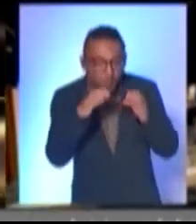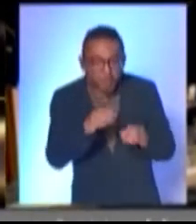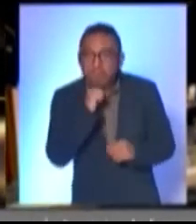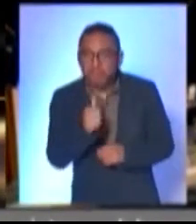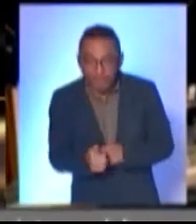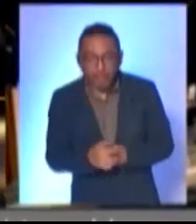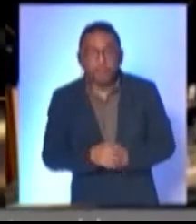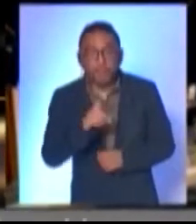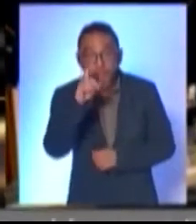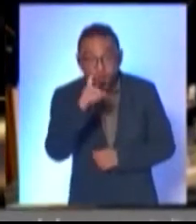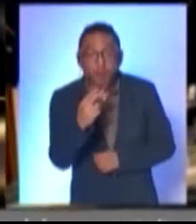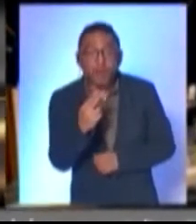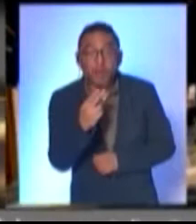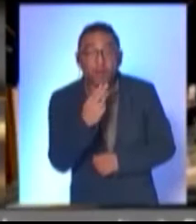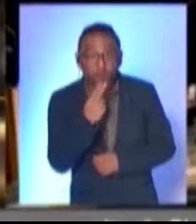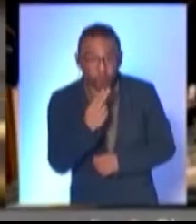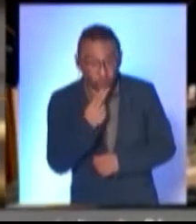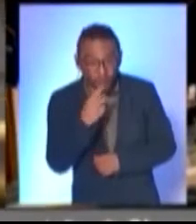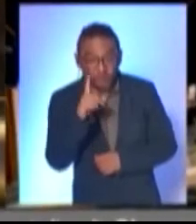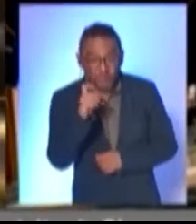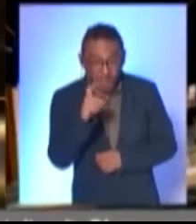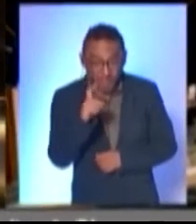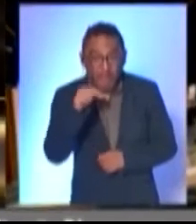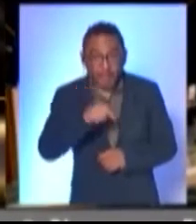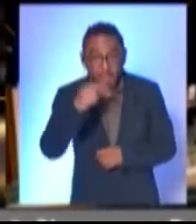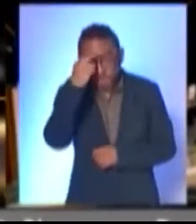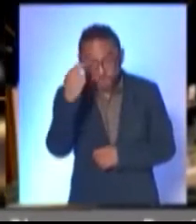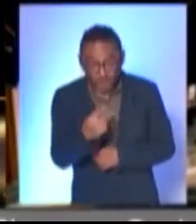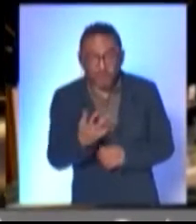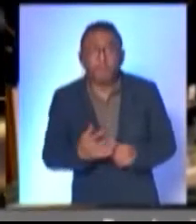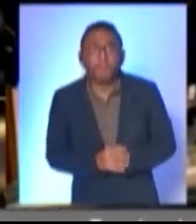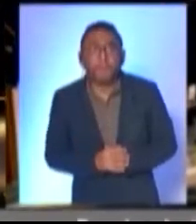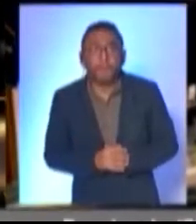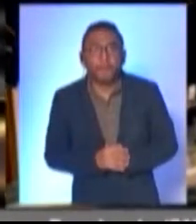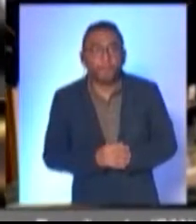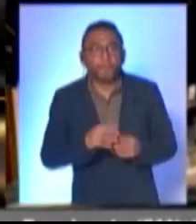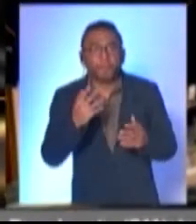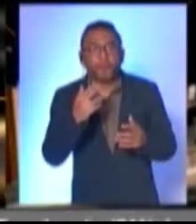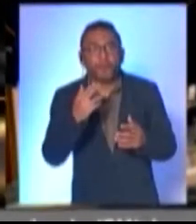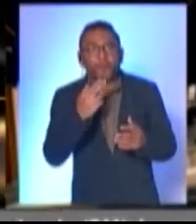uso del agua es desmedido en términos de tecnología,